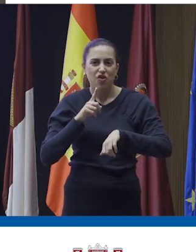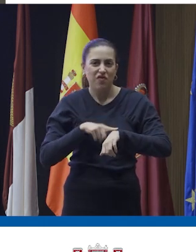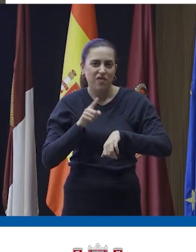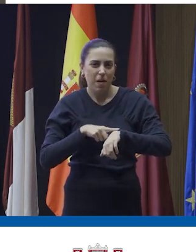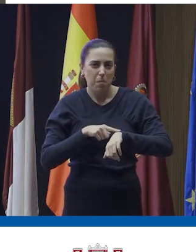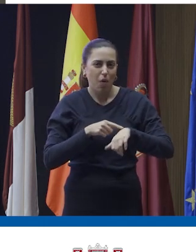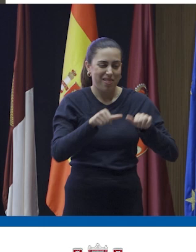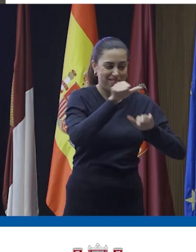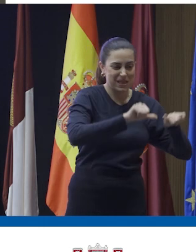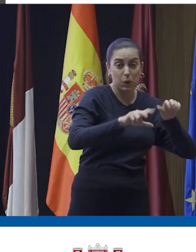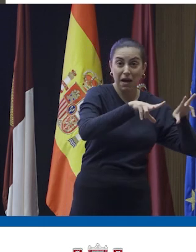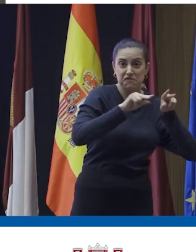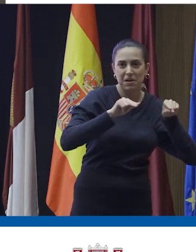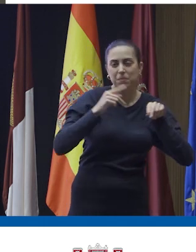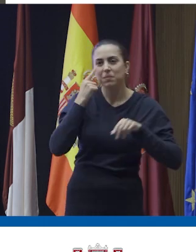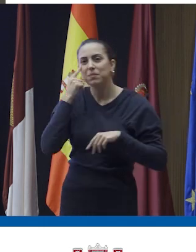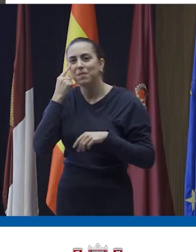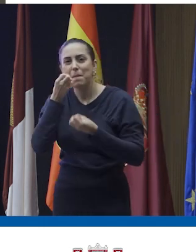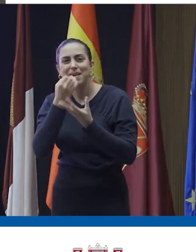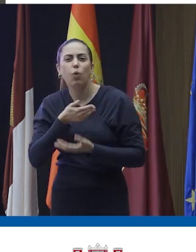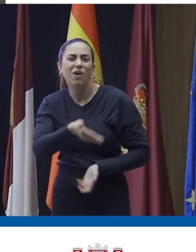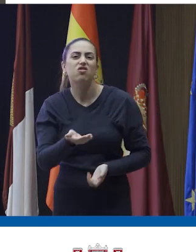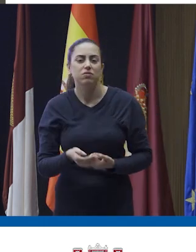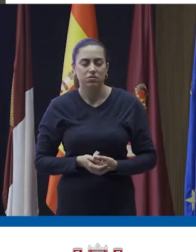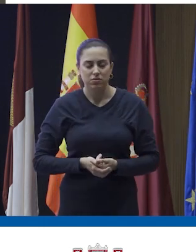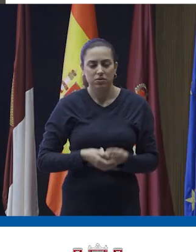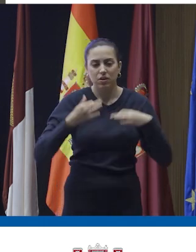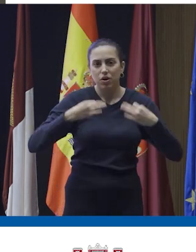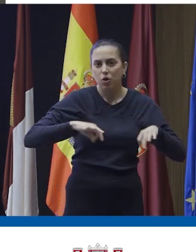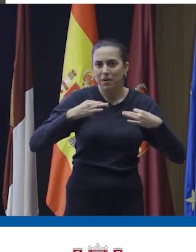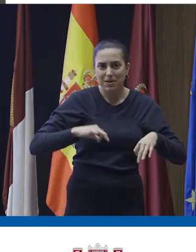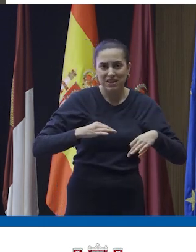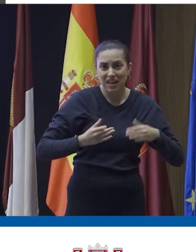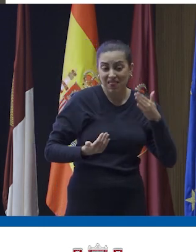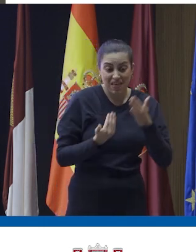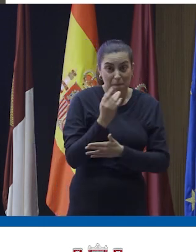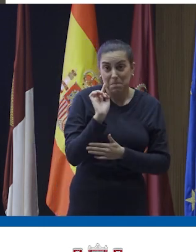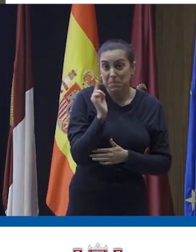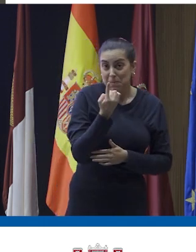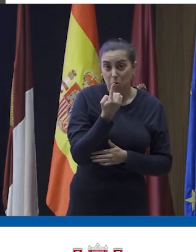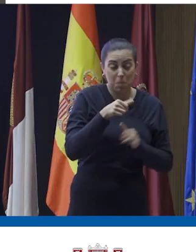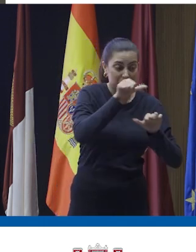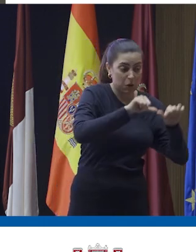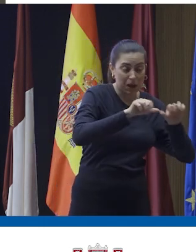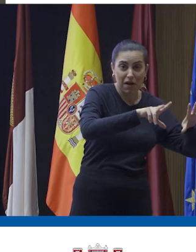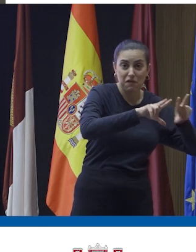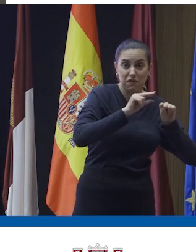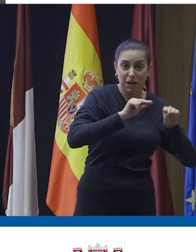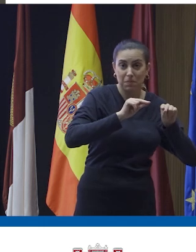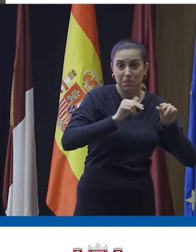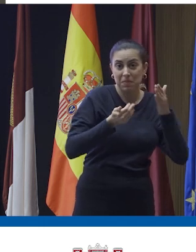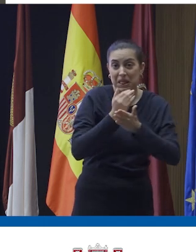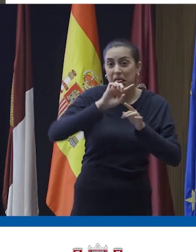catarata? Bueno, pues normalmente desde el primer día nosotros pues normalmente hacemos un chequeo después